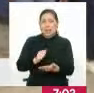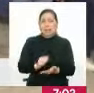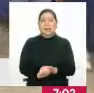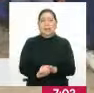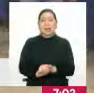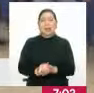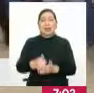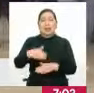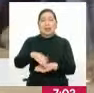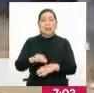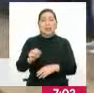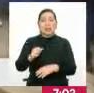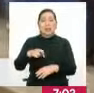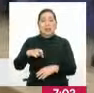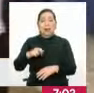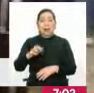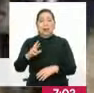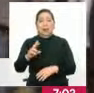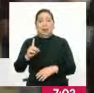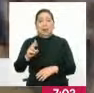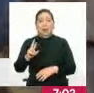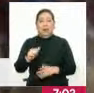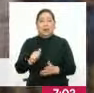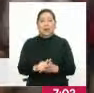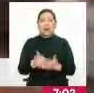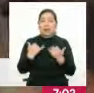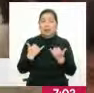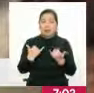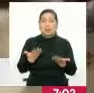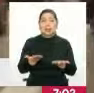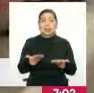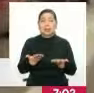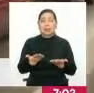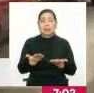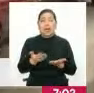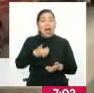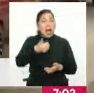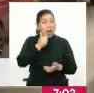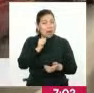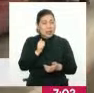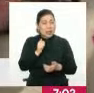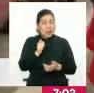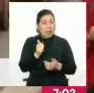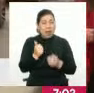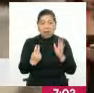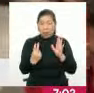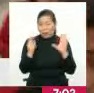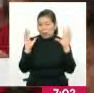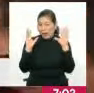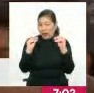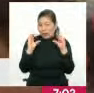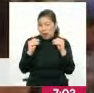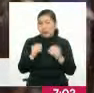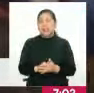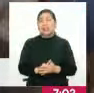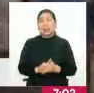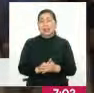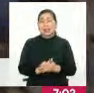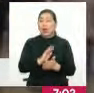la avenida Separadora Industrial. Y es que desde el día de ayer a la medianoche pues ya